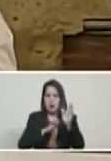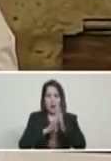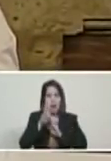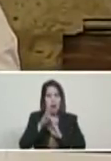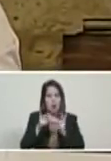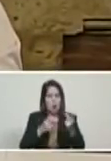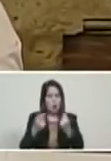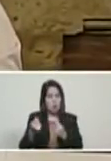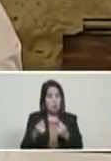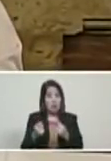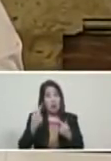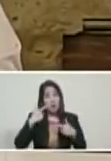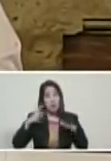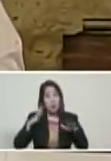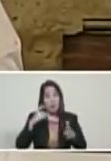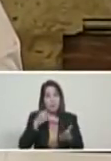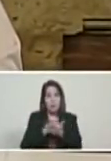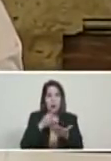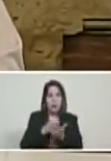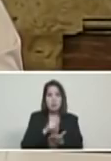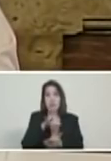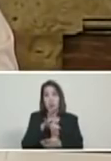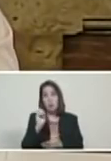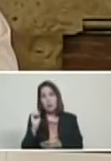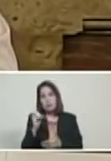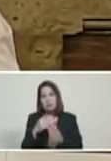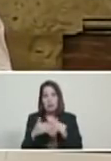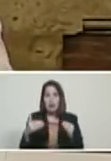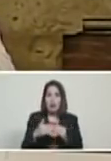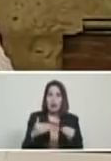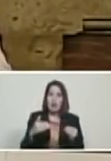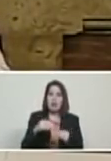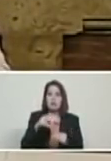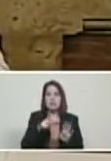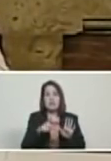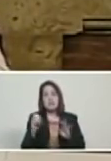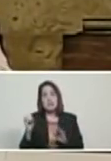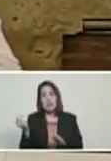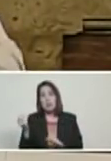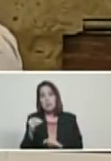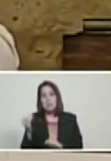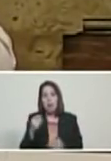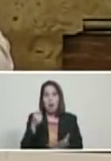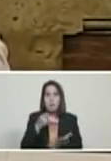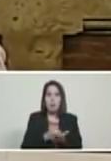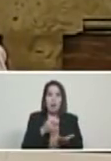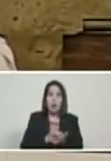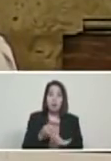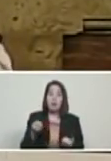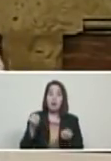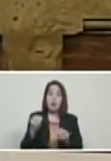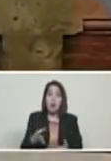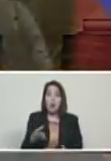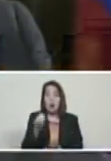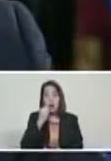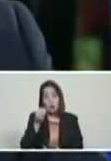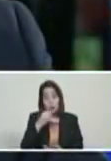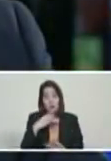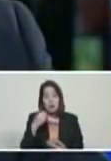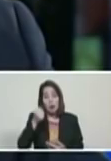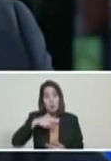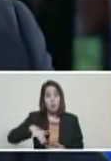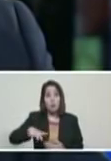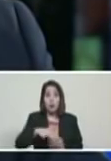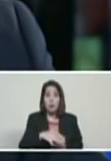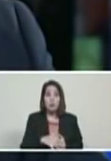terminamos pagando 50, 60, 80% más para garantizarle a nuestro pueblo su mesa.